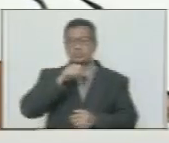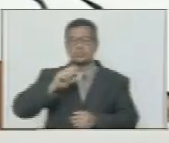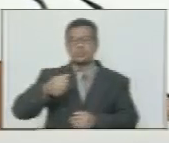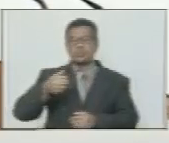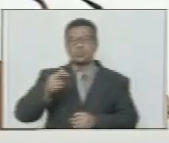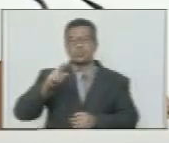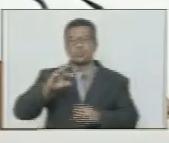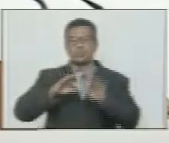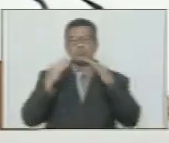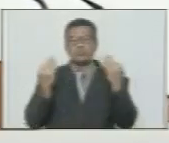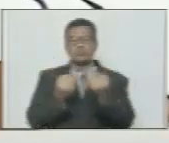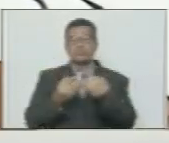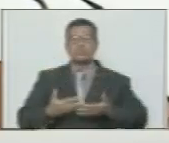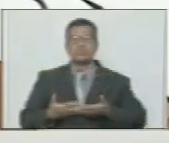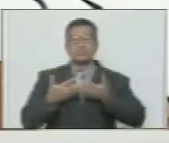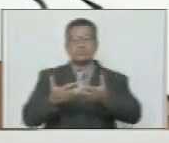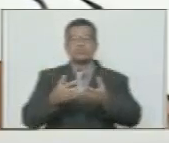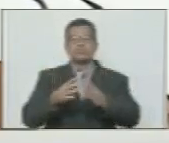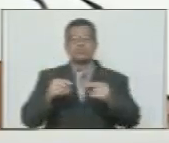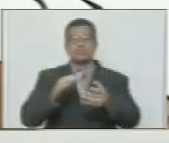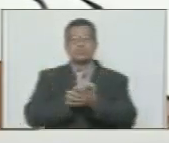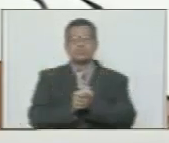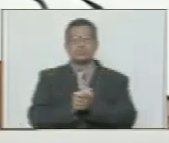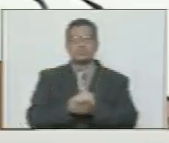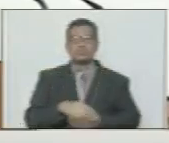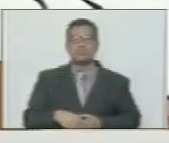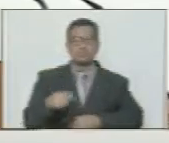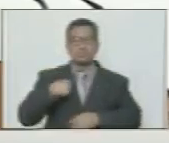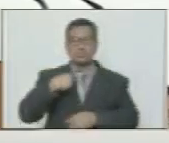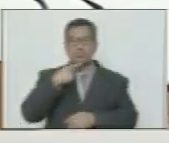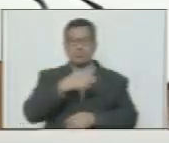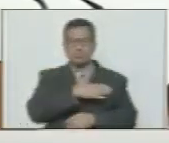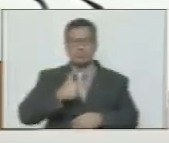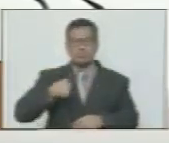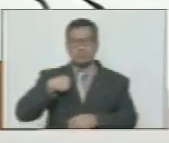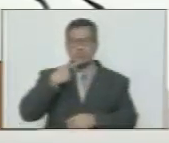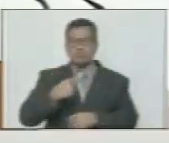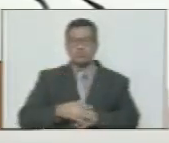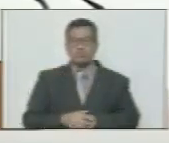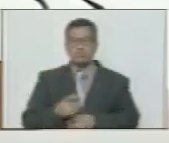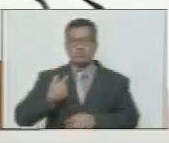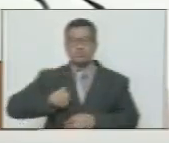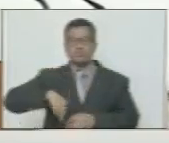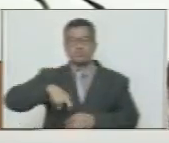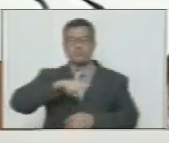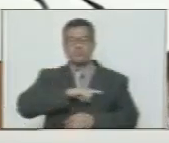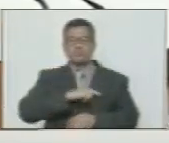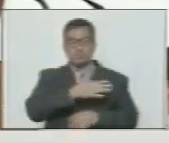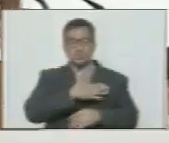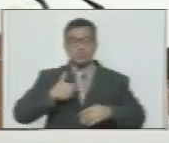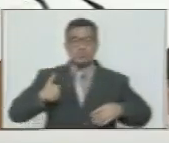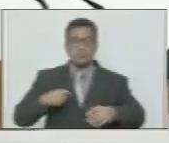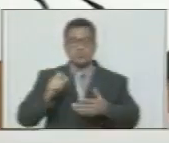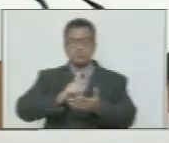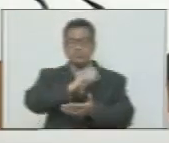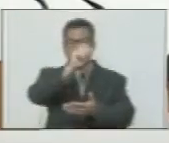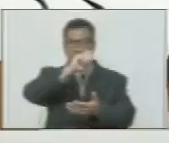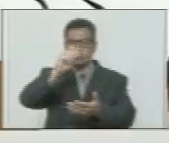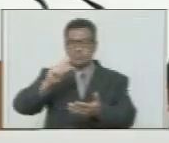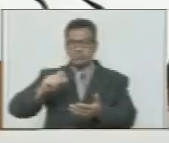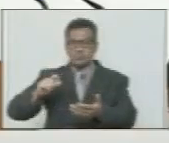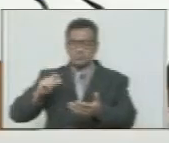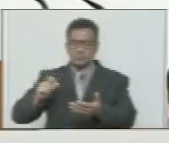Agüero deja familia para entregarse con amigos. Quiero decirles que nosotros quisiéramos